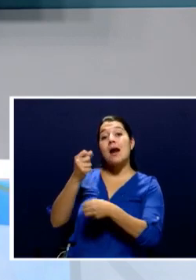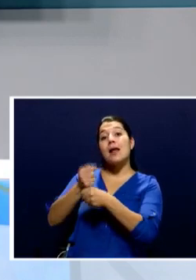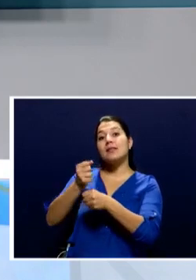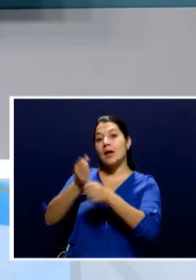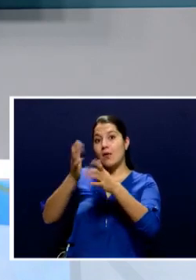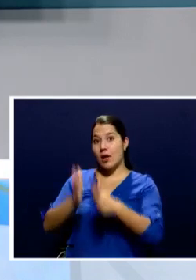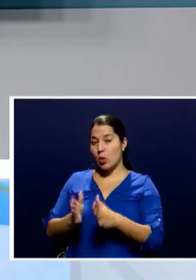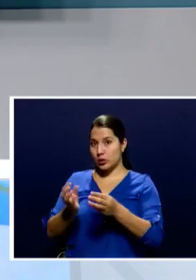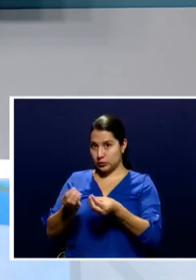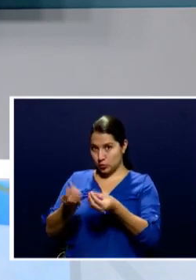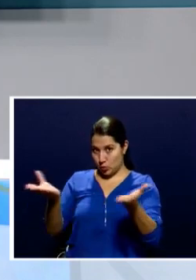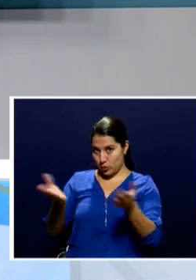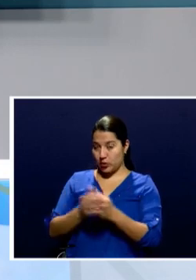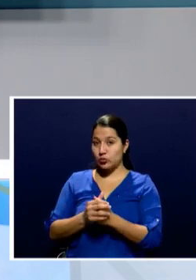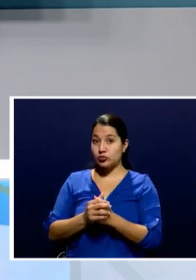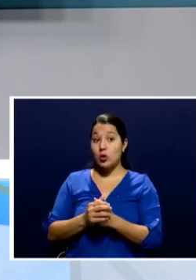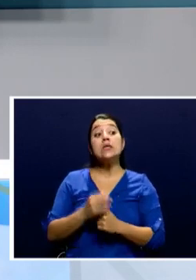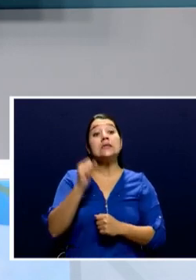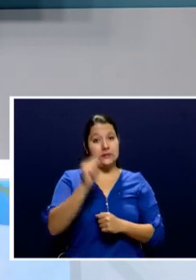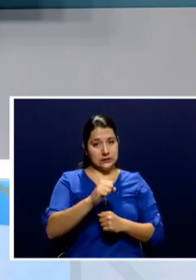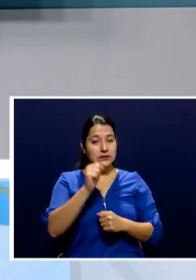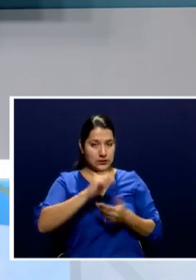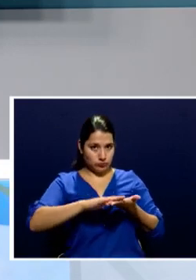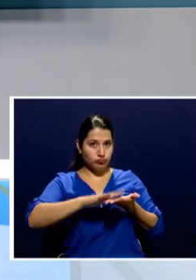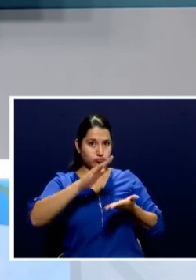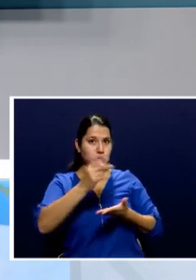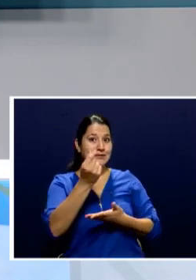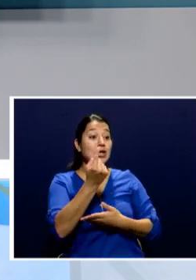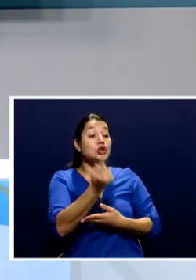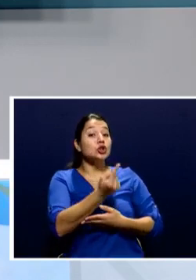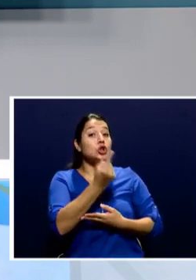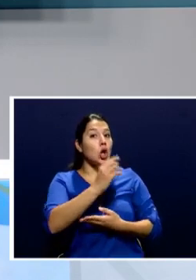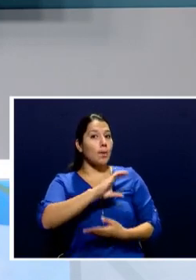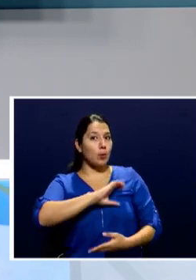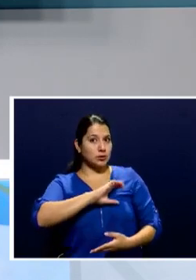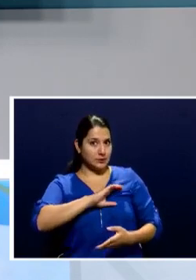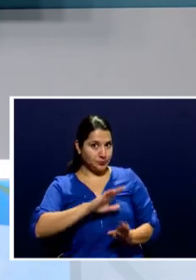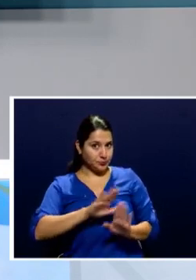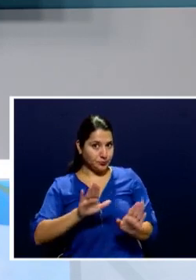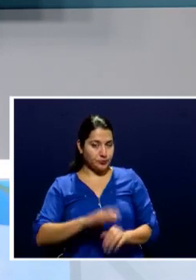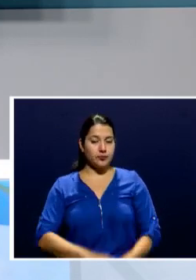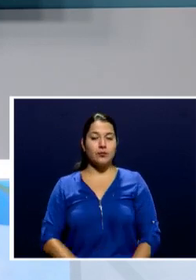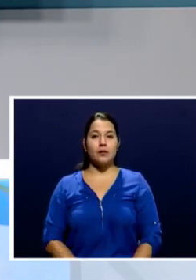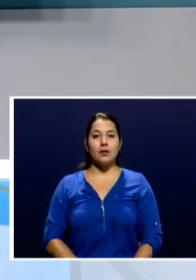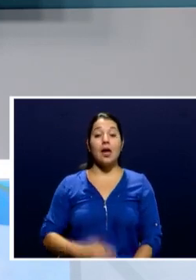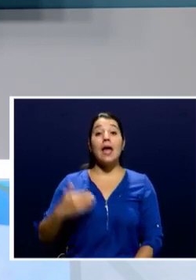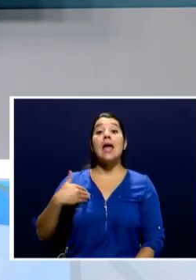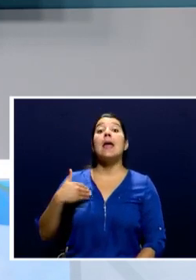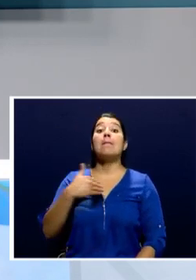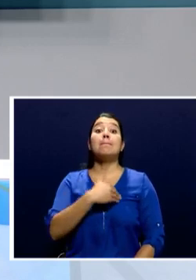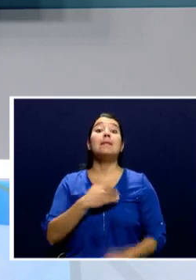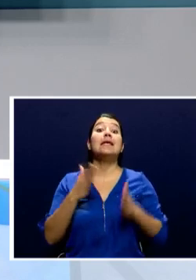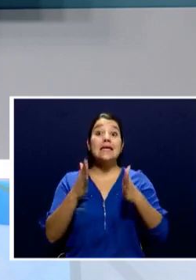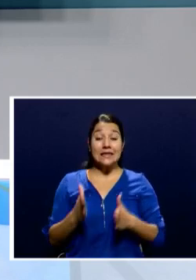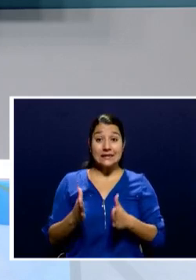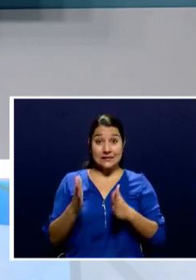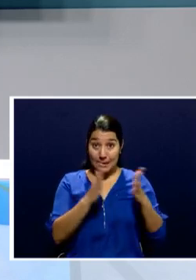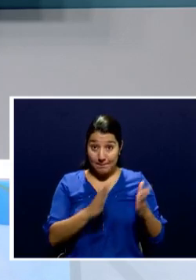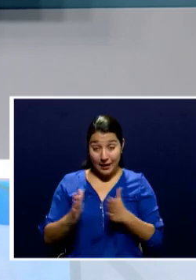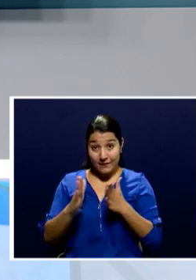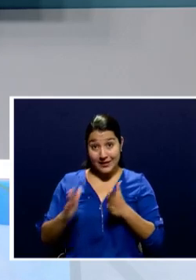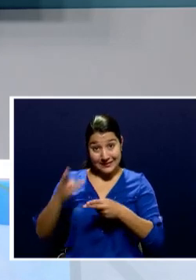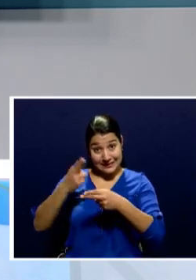públicos, con excepción de los cuerpos policiales. La ministra de Planificación, Pilar